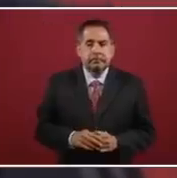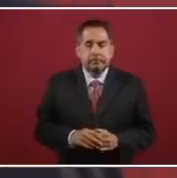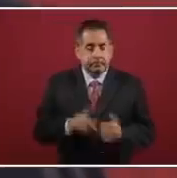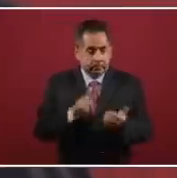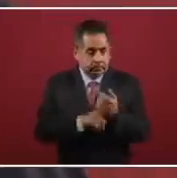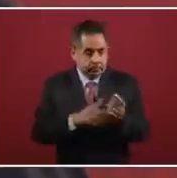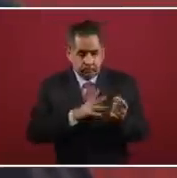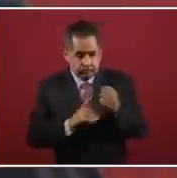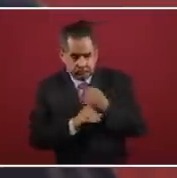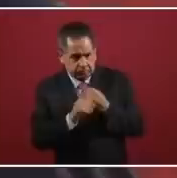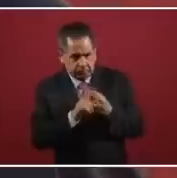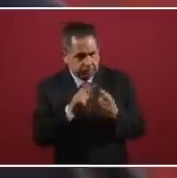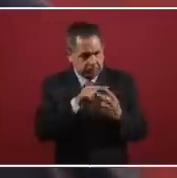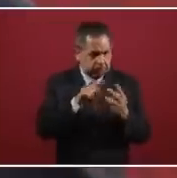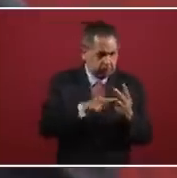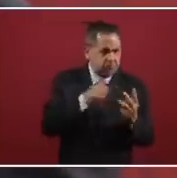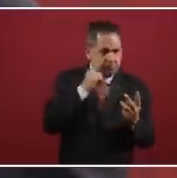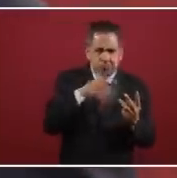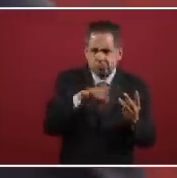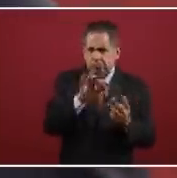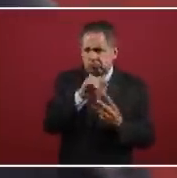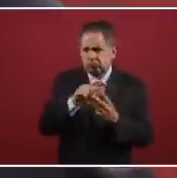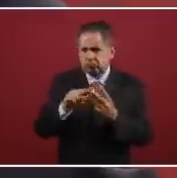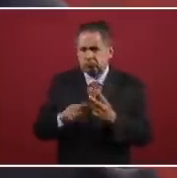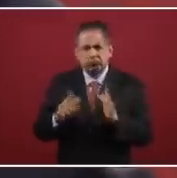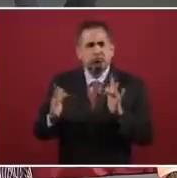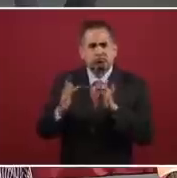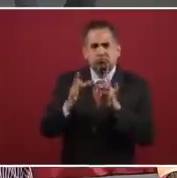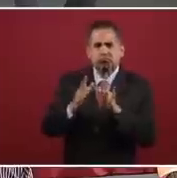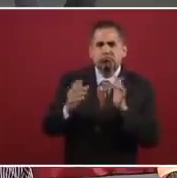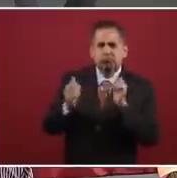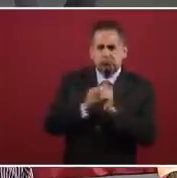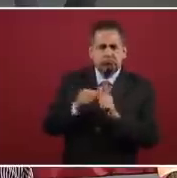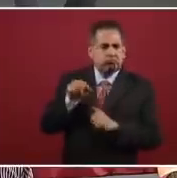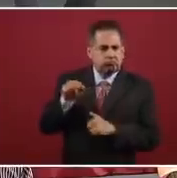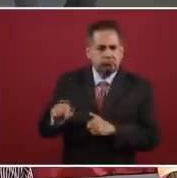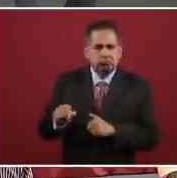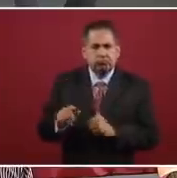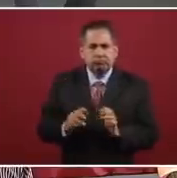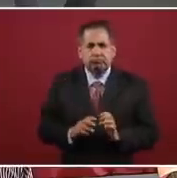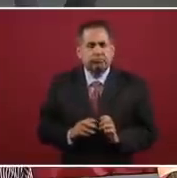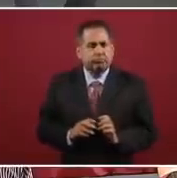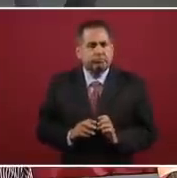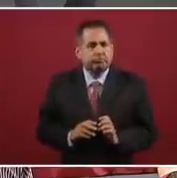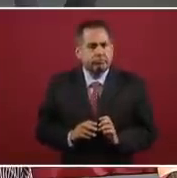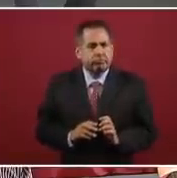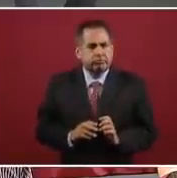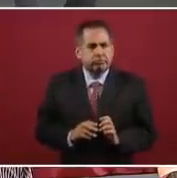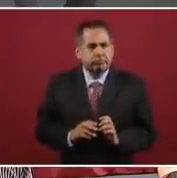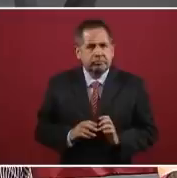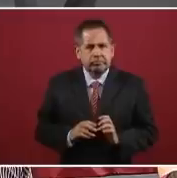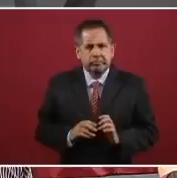problema, que busque la forma de